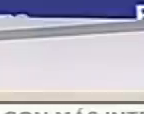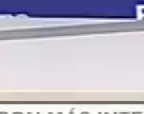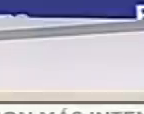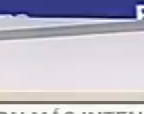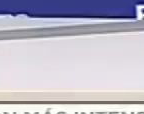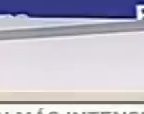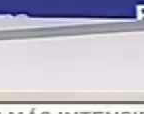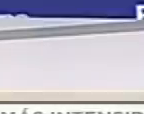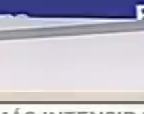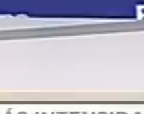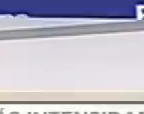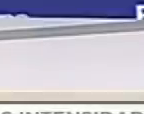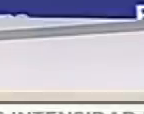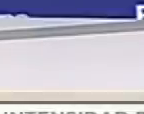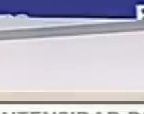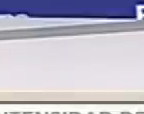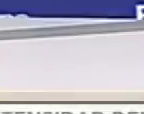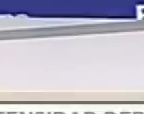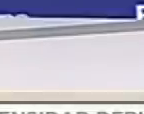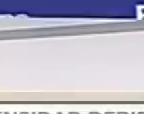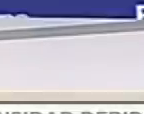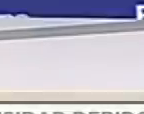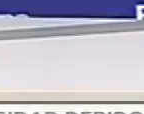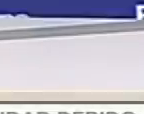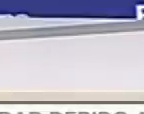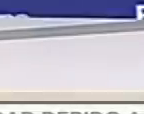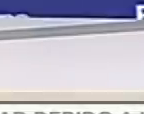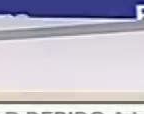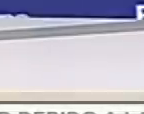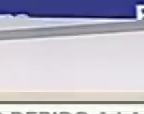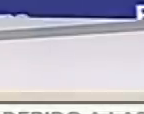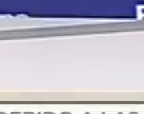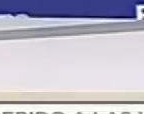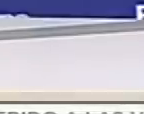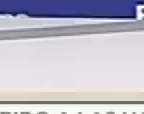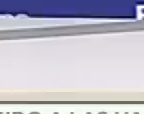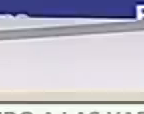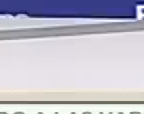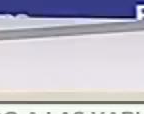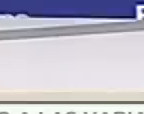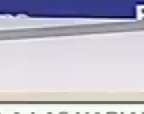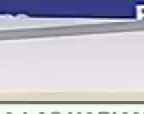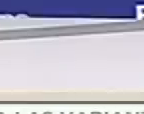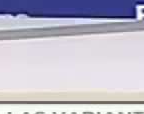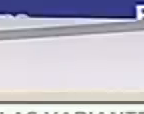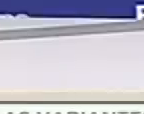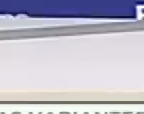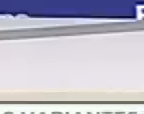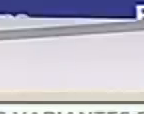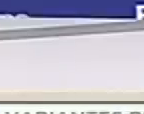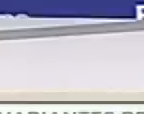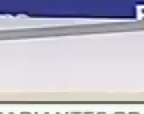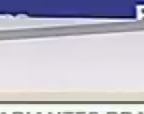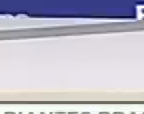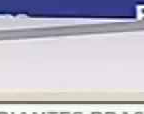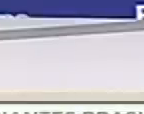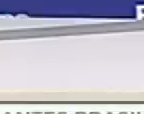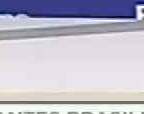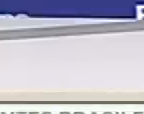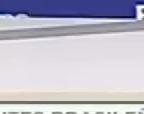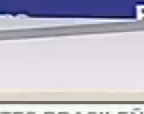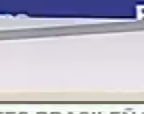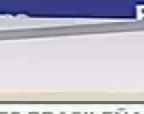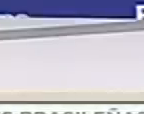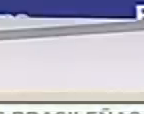e invitadas, la almirante en jefa, compañera, ministra del Poder Popular para